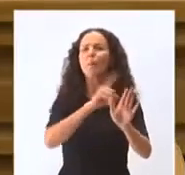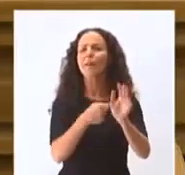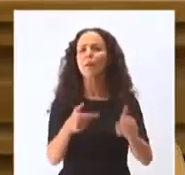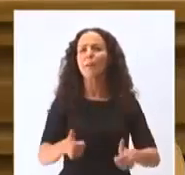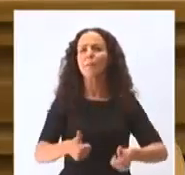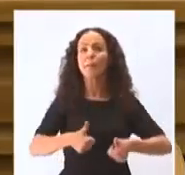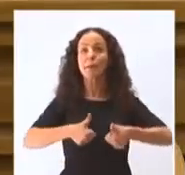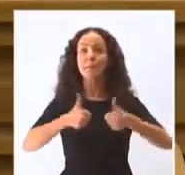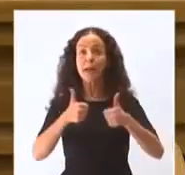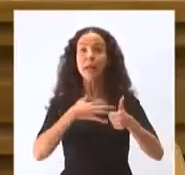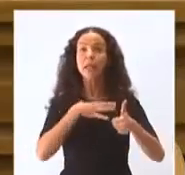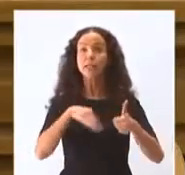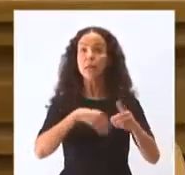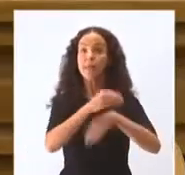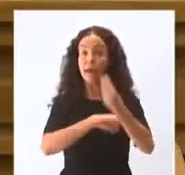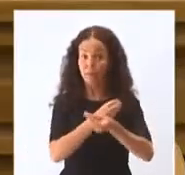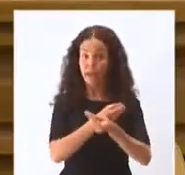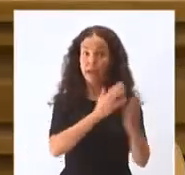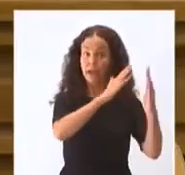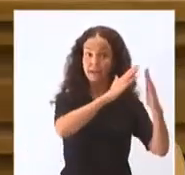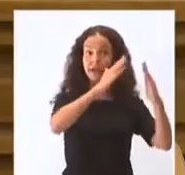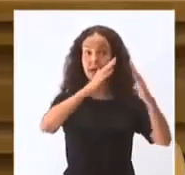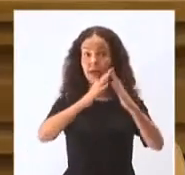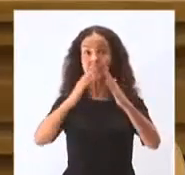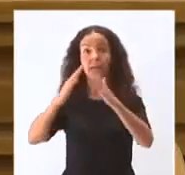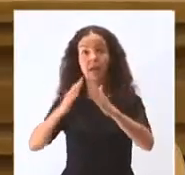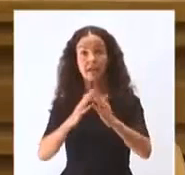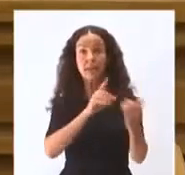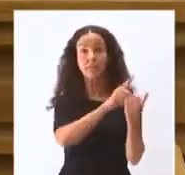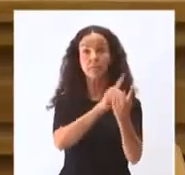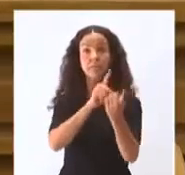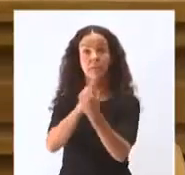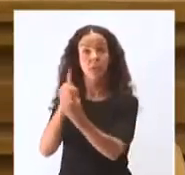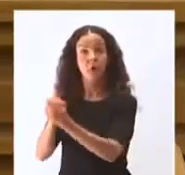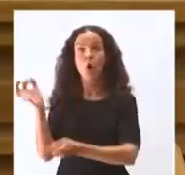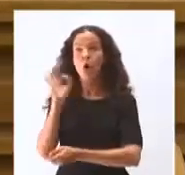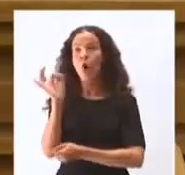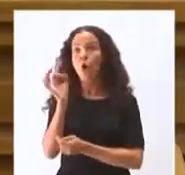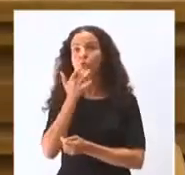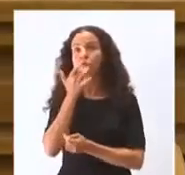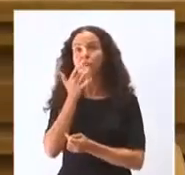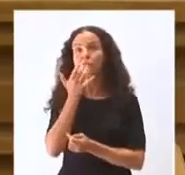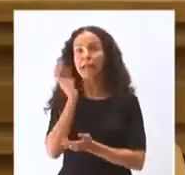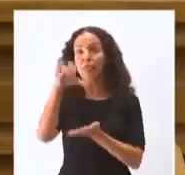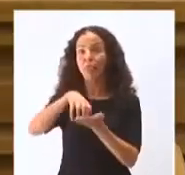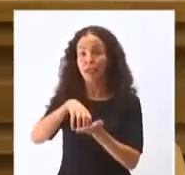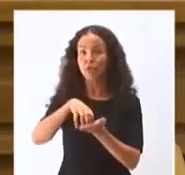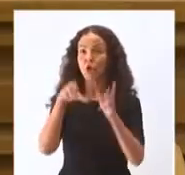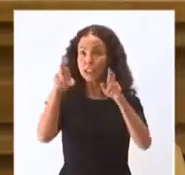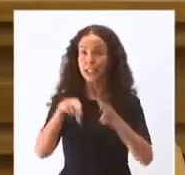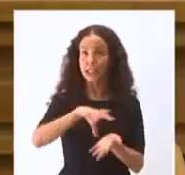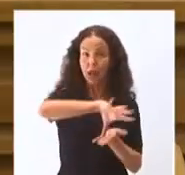que se puede prestar si es posible en domicilios si hay que prestar lo de manera secuencial en centros residenciales o en centros de